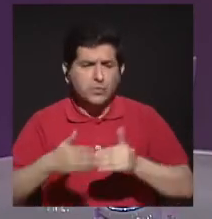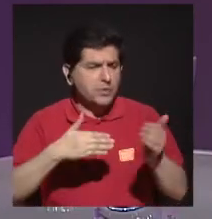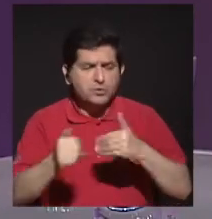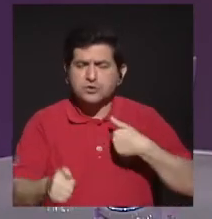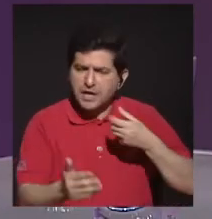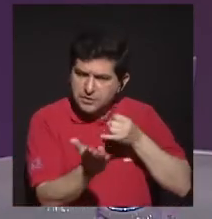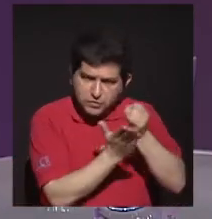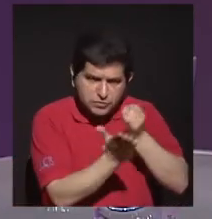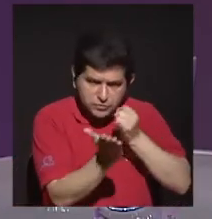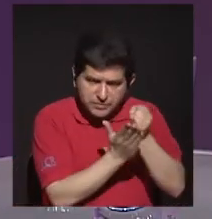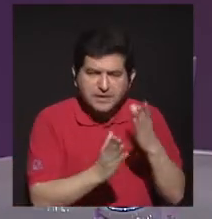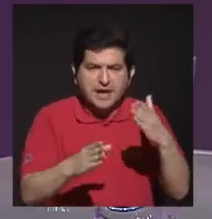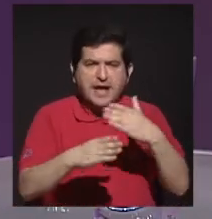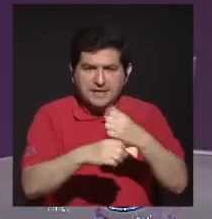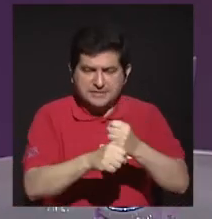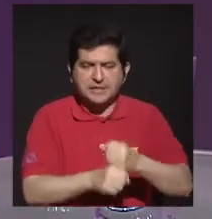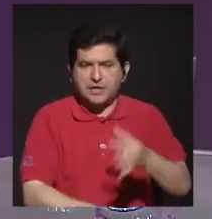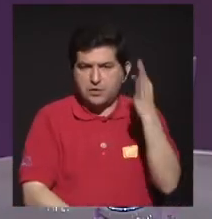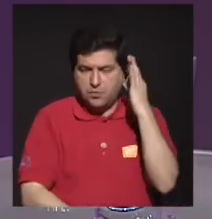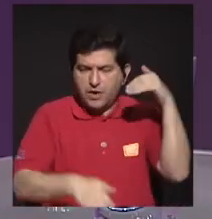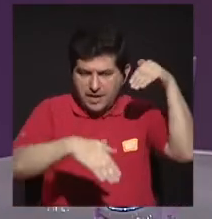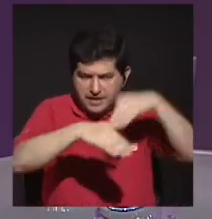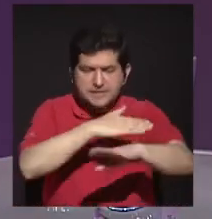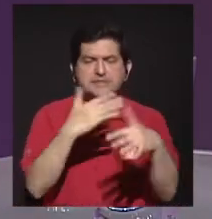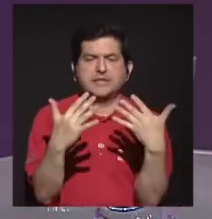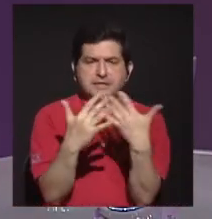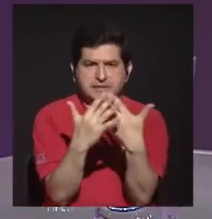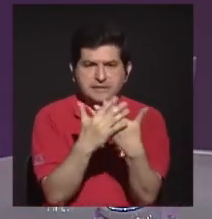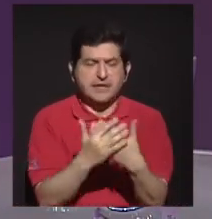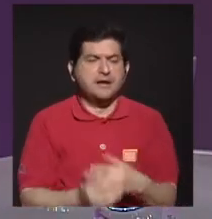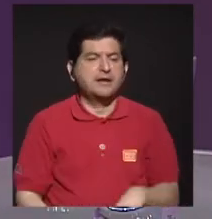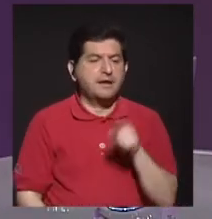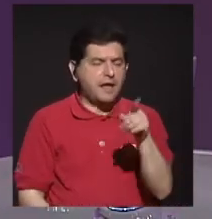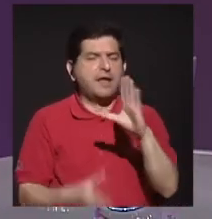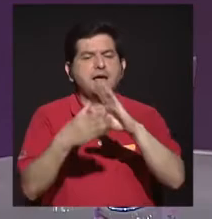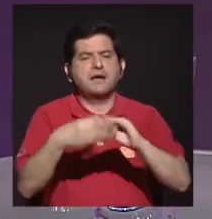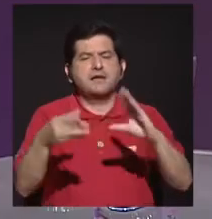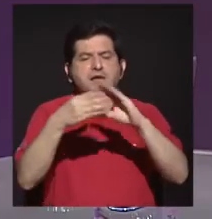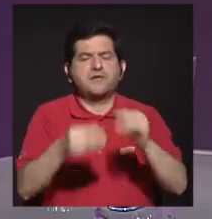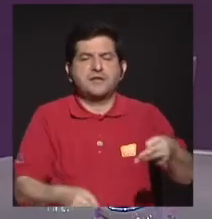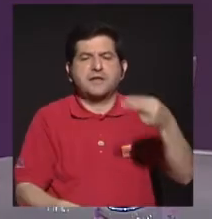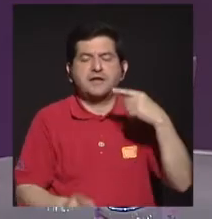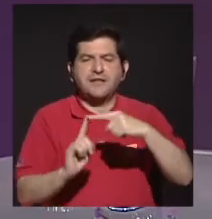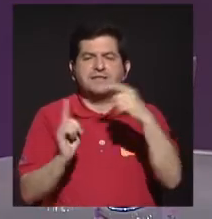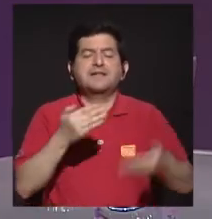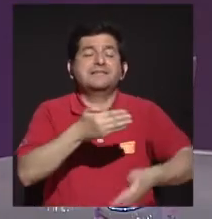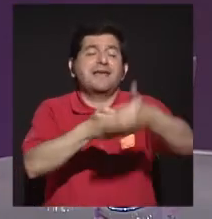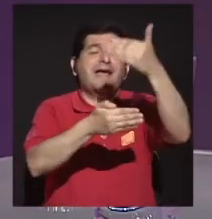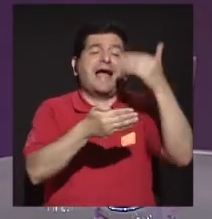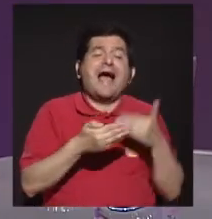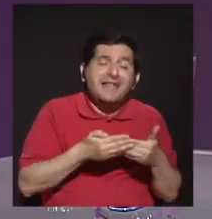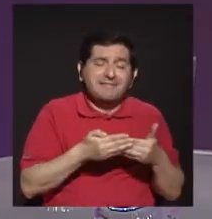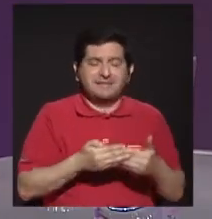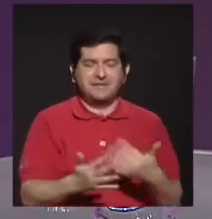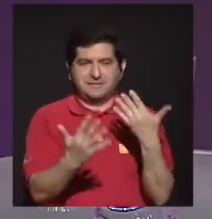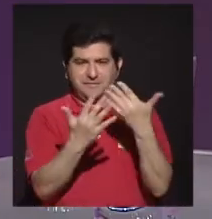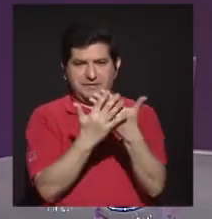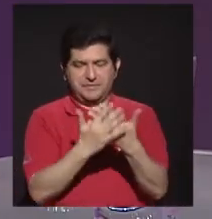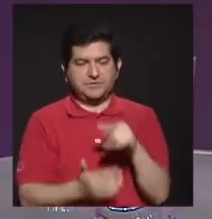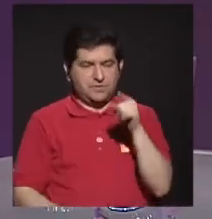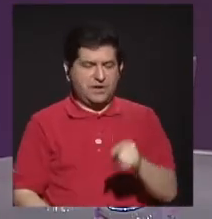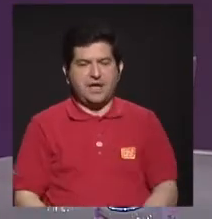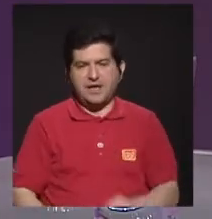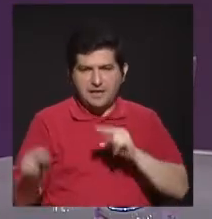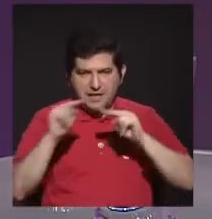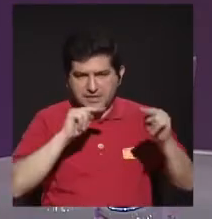la investigación la hice con mujeres que habían entrado a la cárcel, ellas relataban su historia desde antes de entrar a la cárcel, porque ellas estaban en el